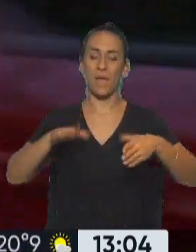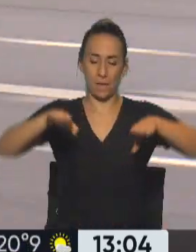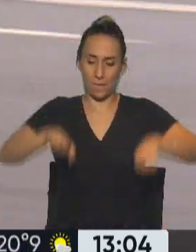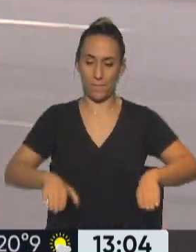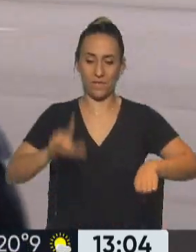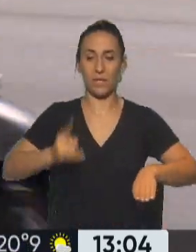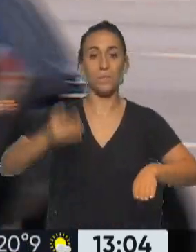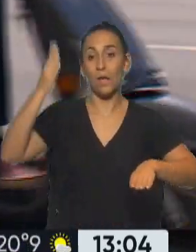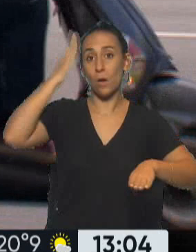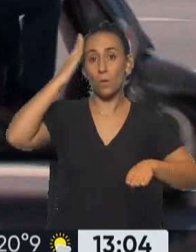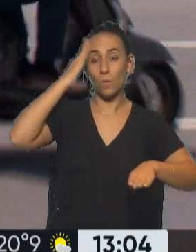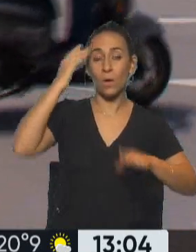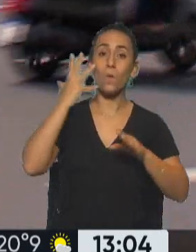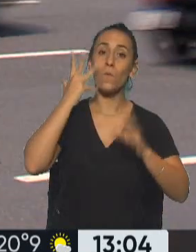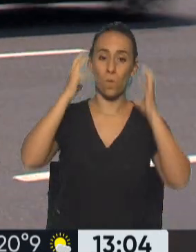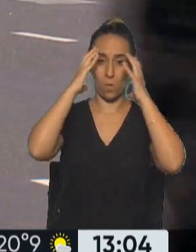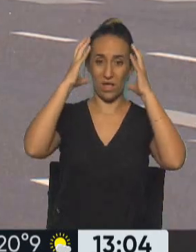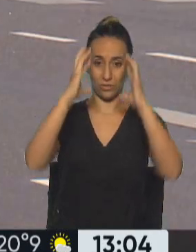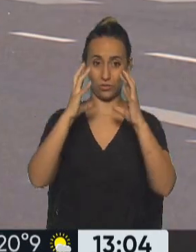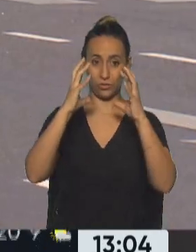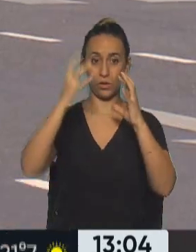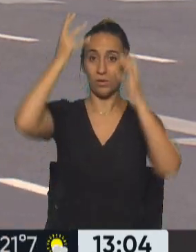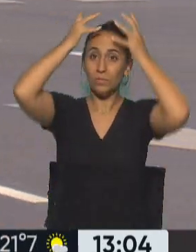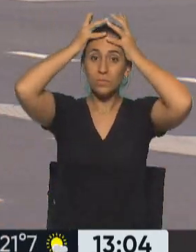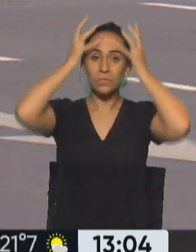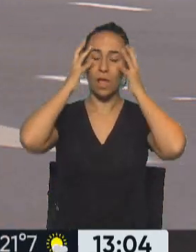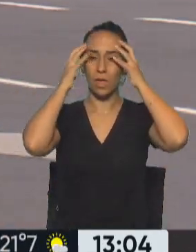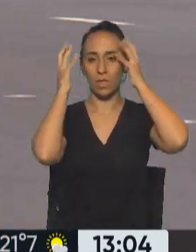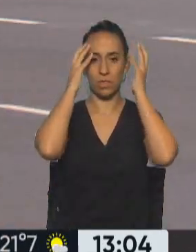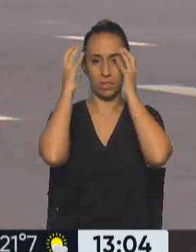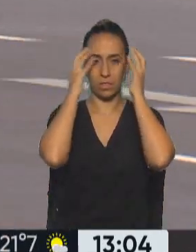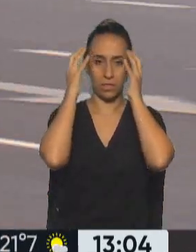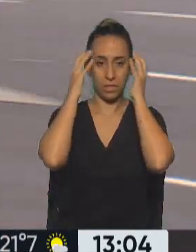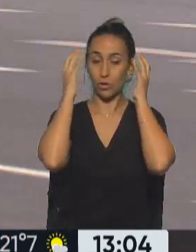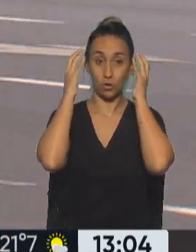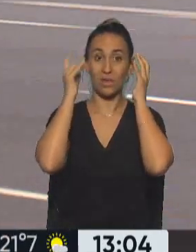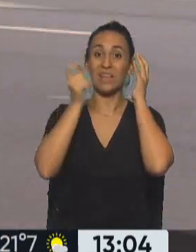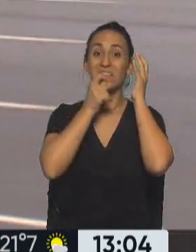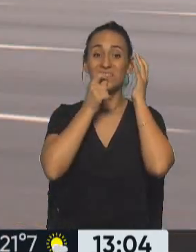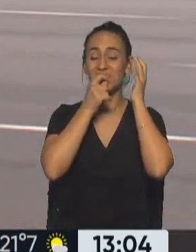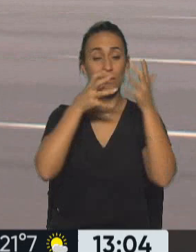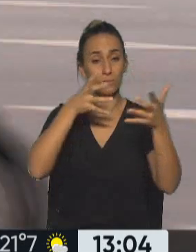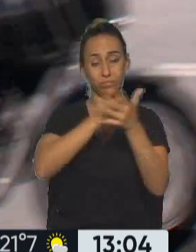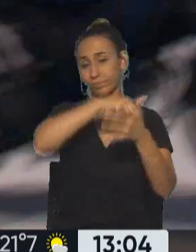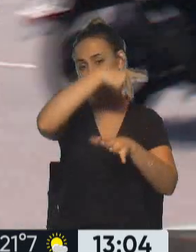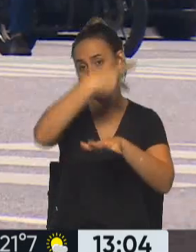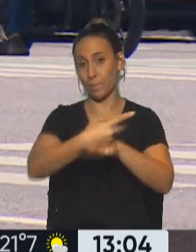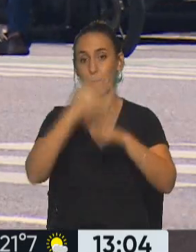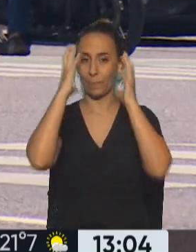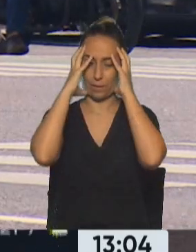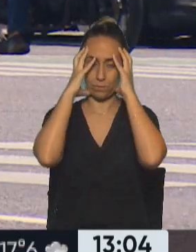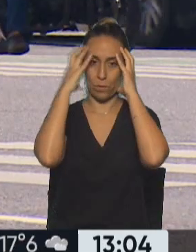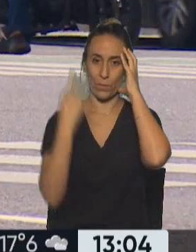de forma tal que el casco reglamentario no le quede suelto, cosa que en caso de siniestro quede bien sujetado. Lo que hay